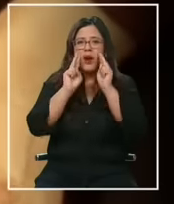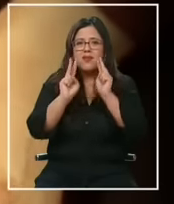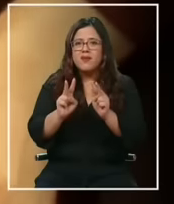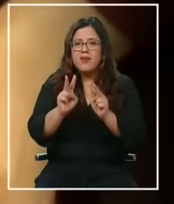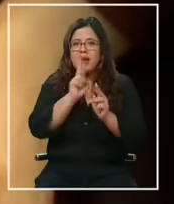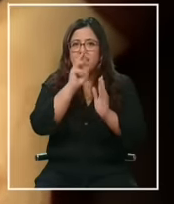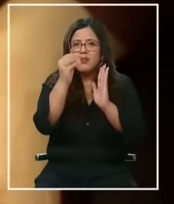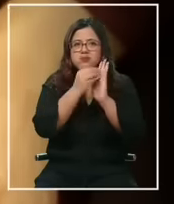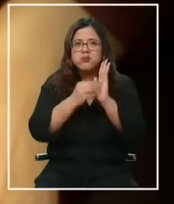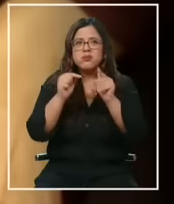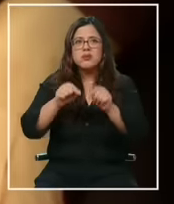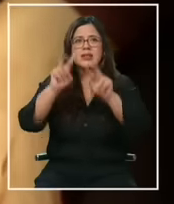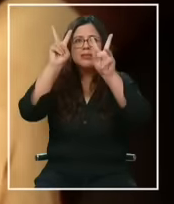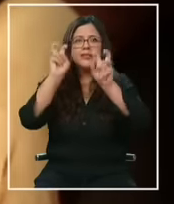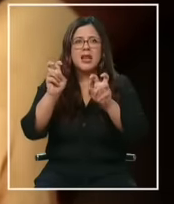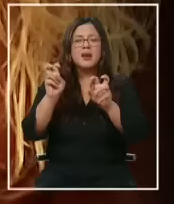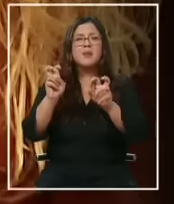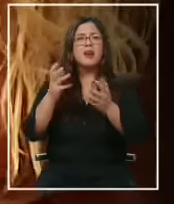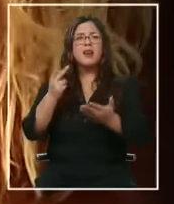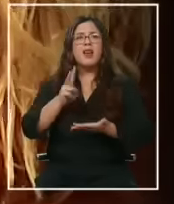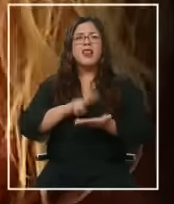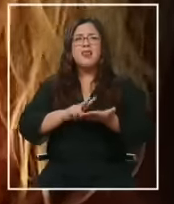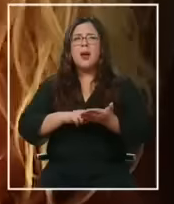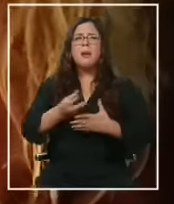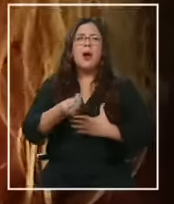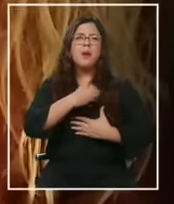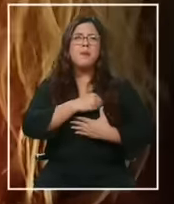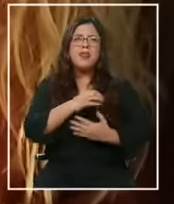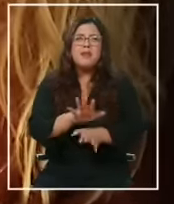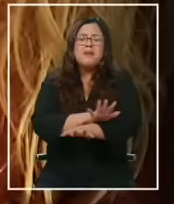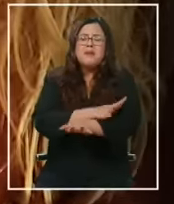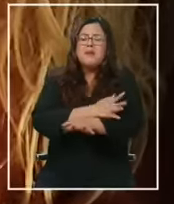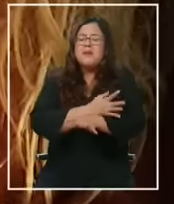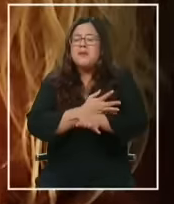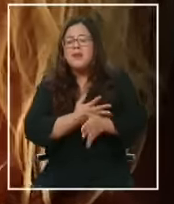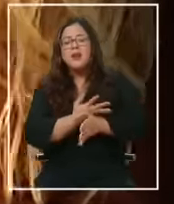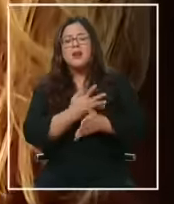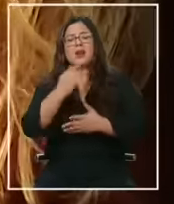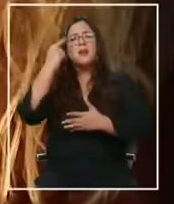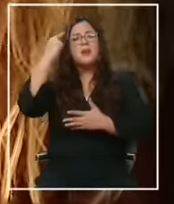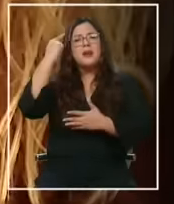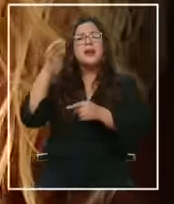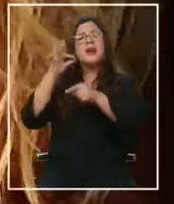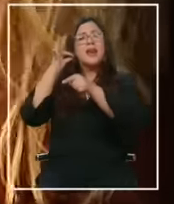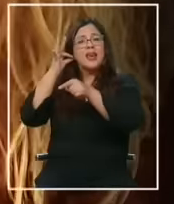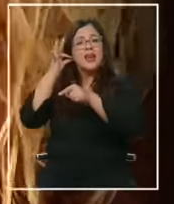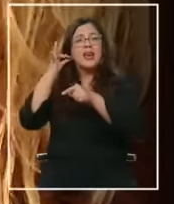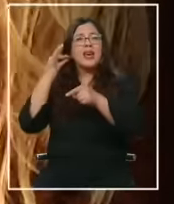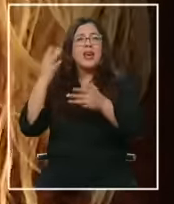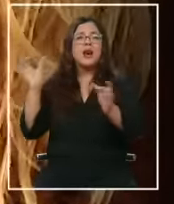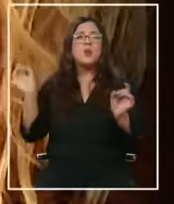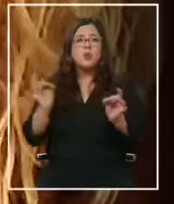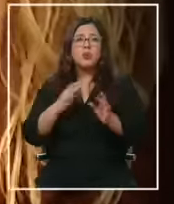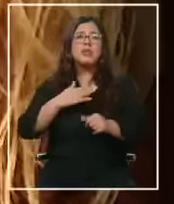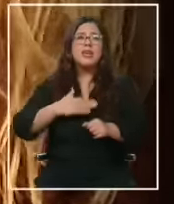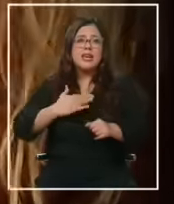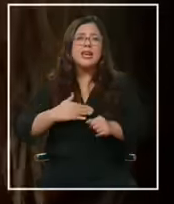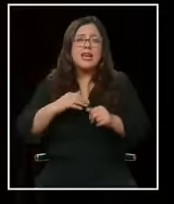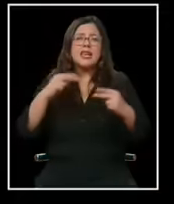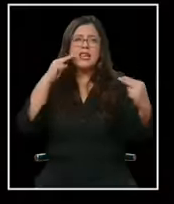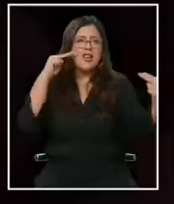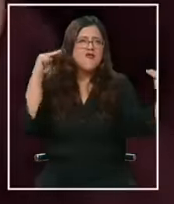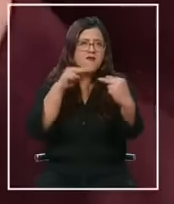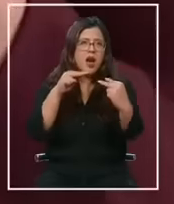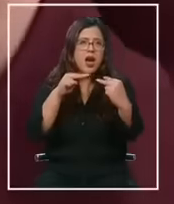el resultado de eso. Yo me da mucha pena, me emociono mucho por pensar en que ella hubiera querido estar ahí y mirarle la